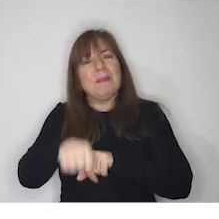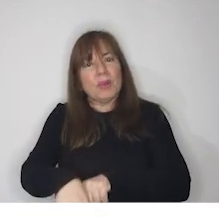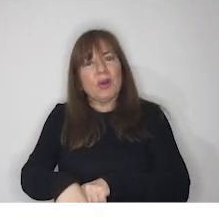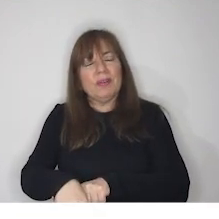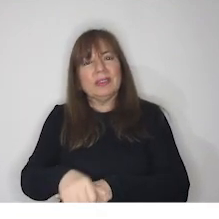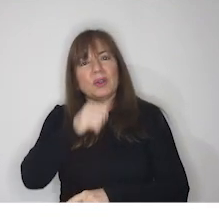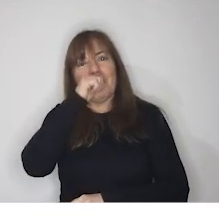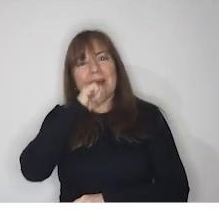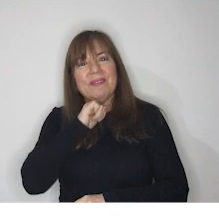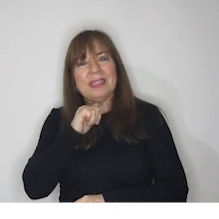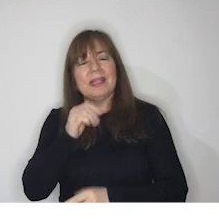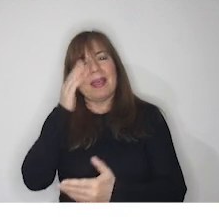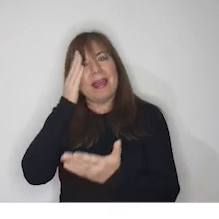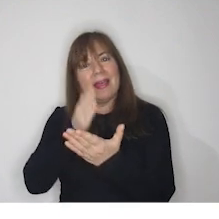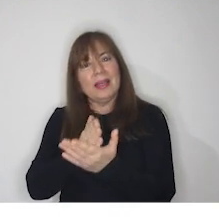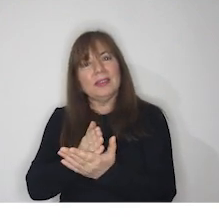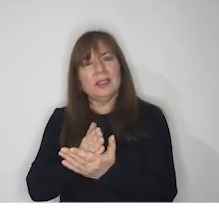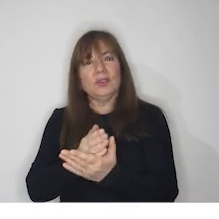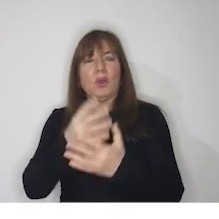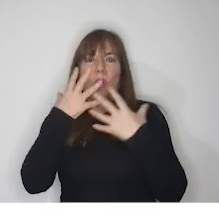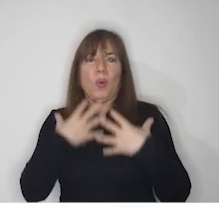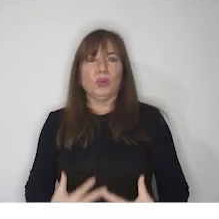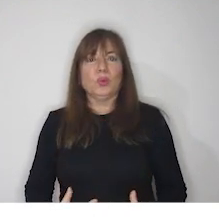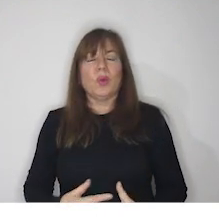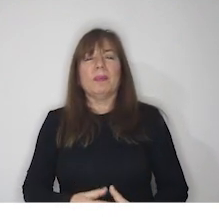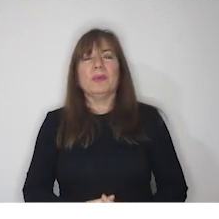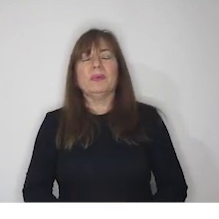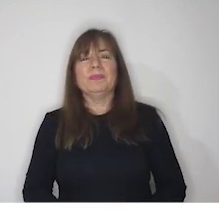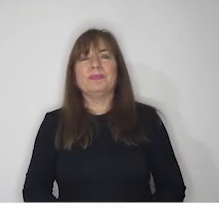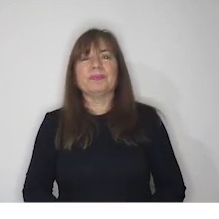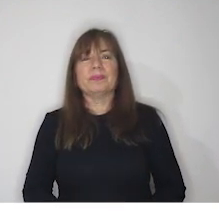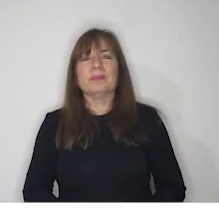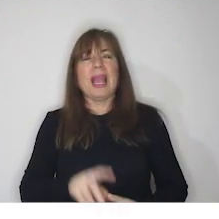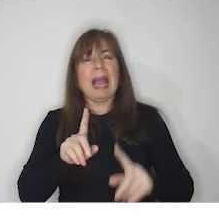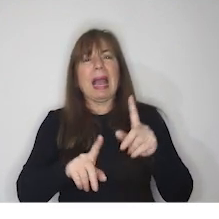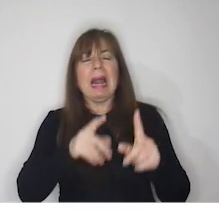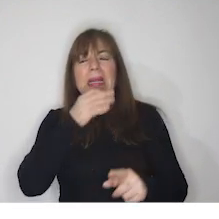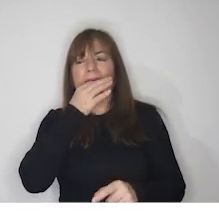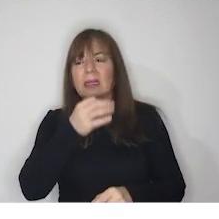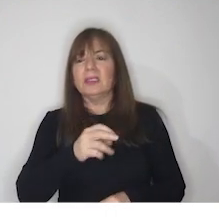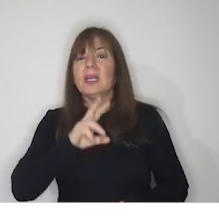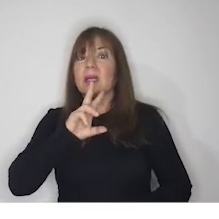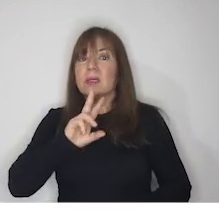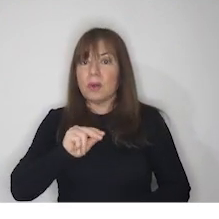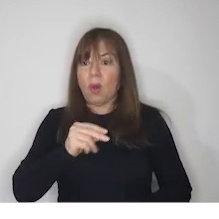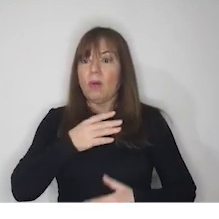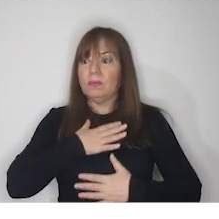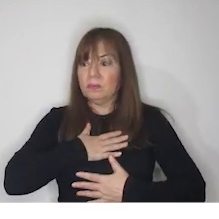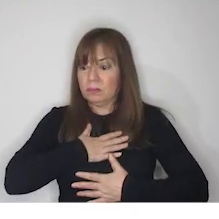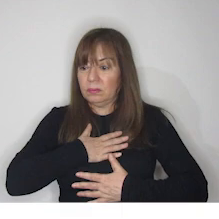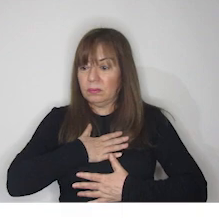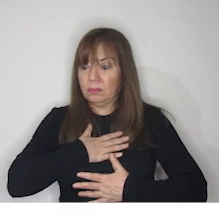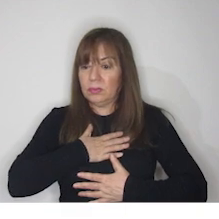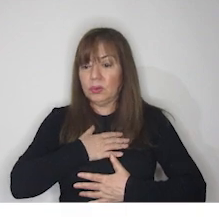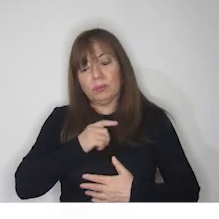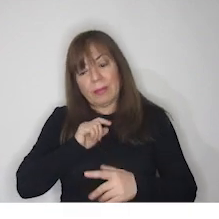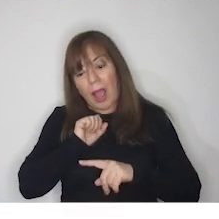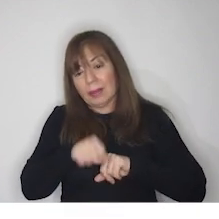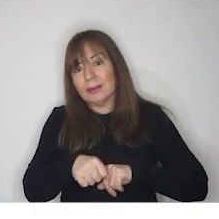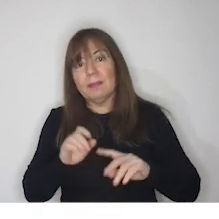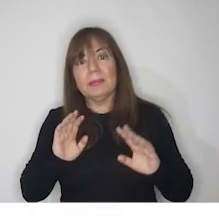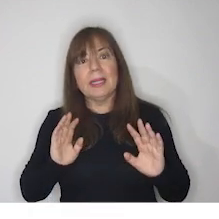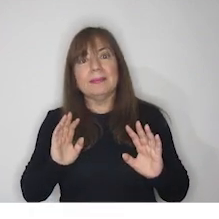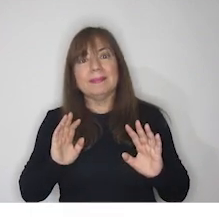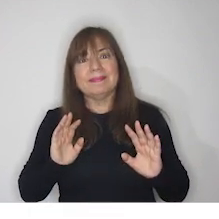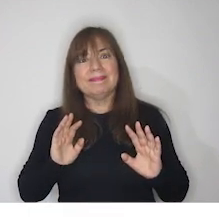cuando tenemos un vínculo o una relación amorosa. El consentimiento es la privacidad y decisión del otro con su cuerpo.